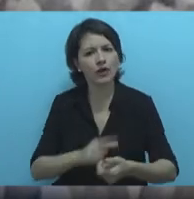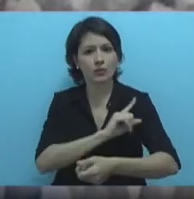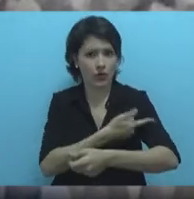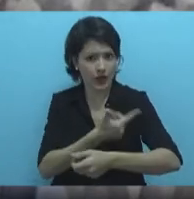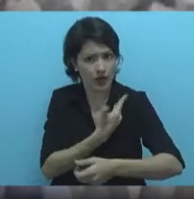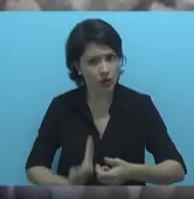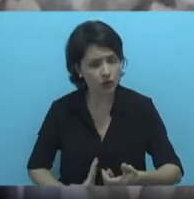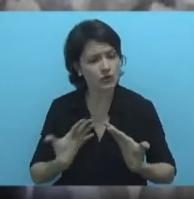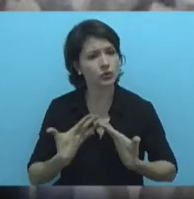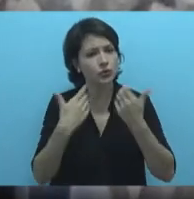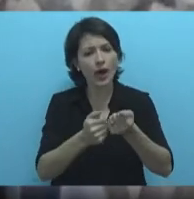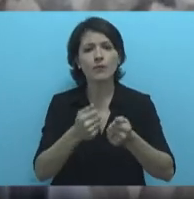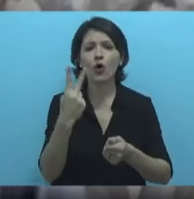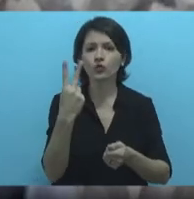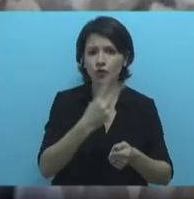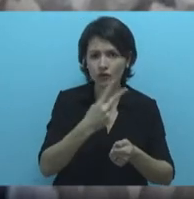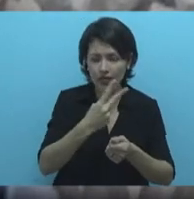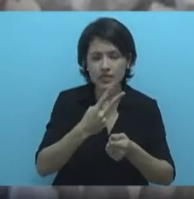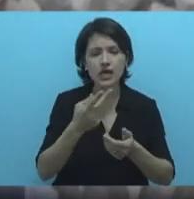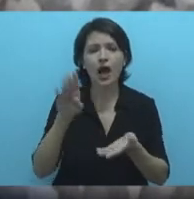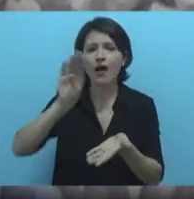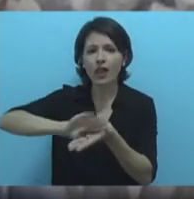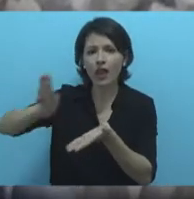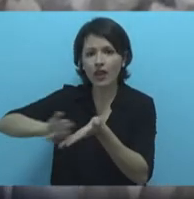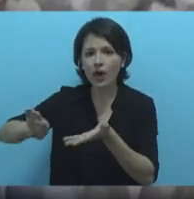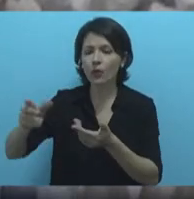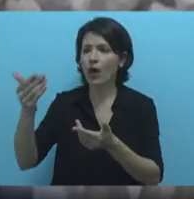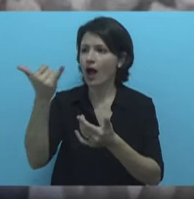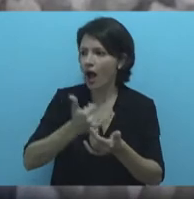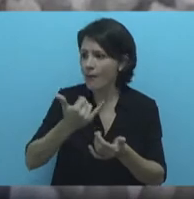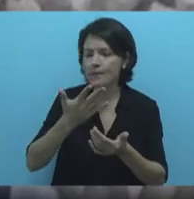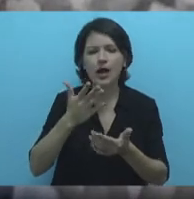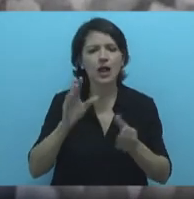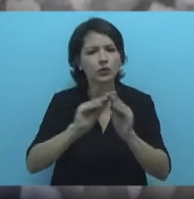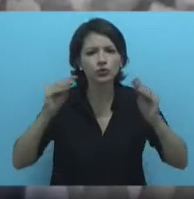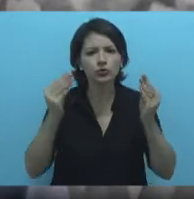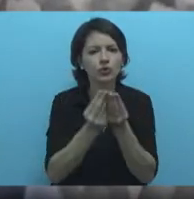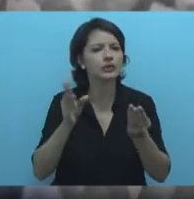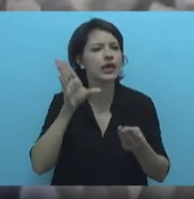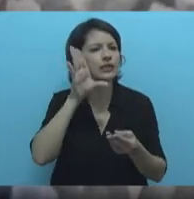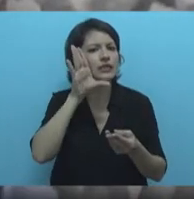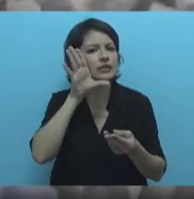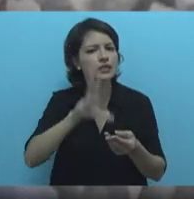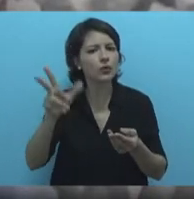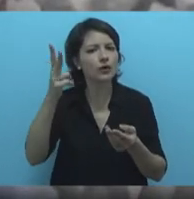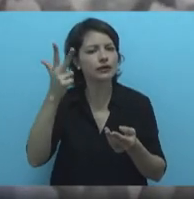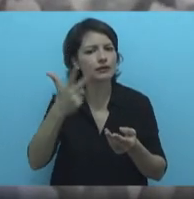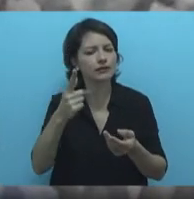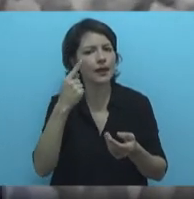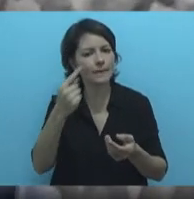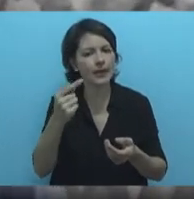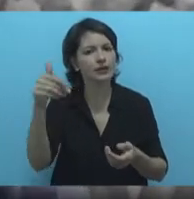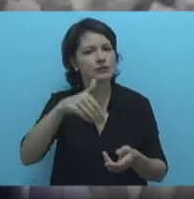dos posibilidades de endeudamiento que ambos suman más de 53 mil millones de pesos